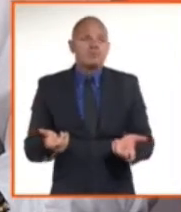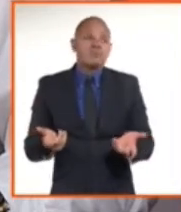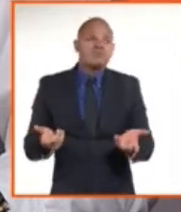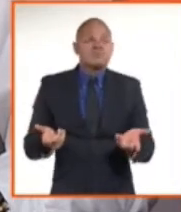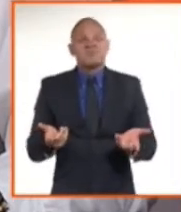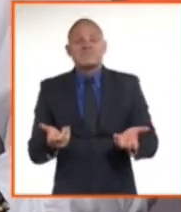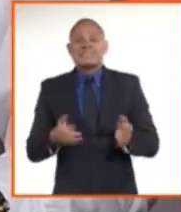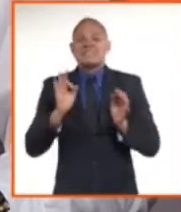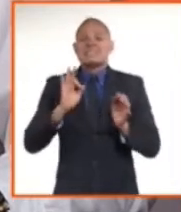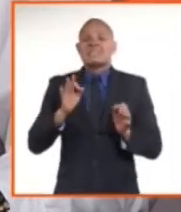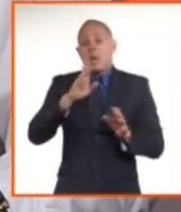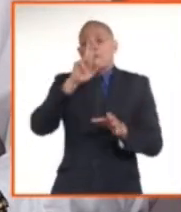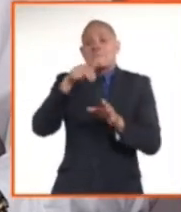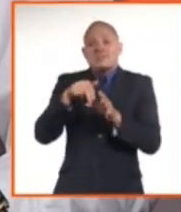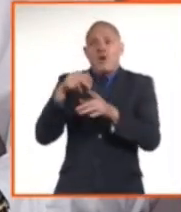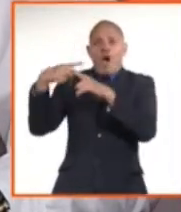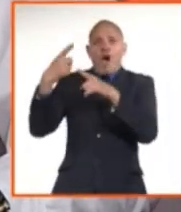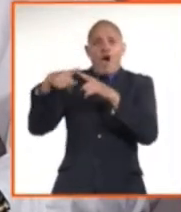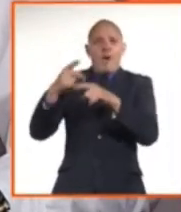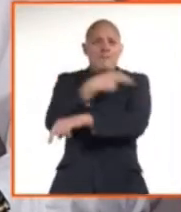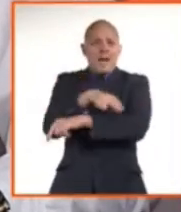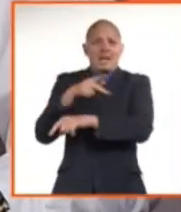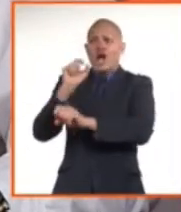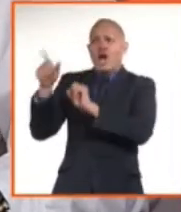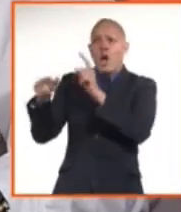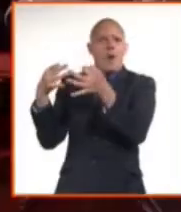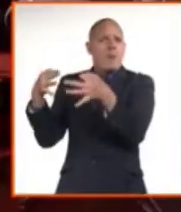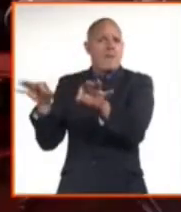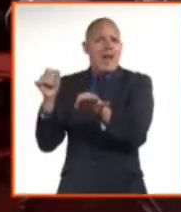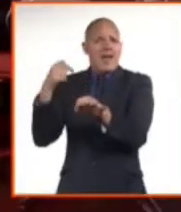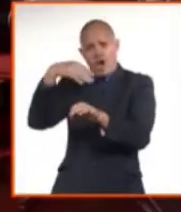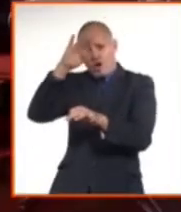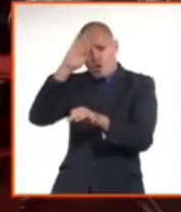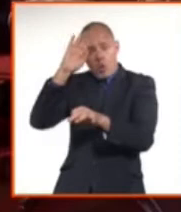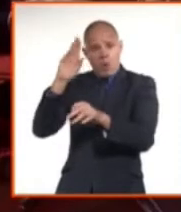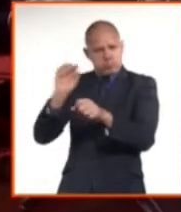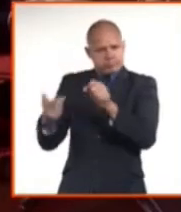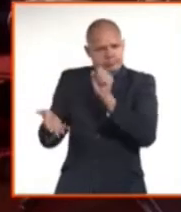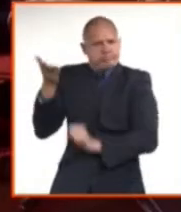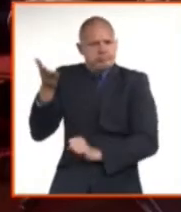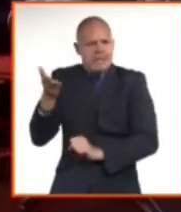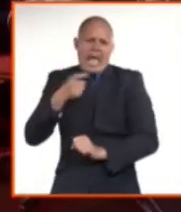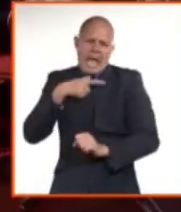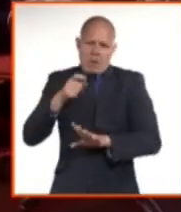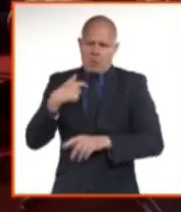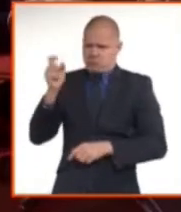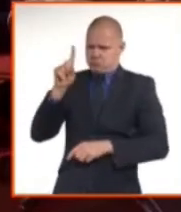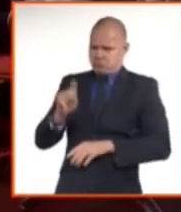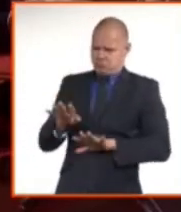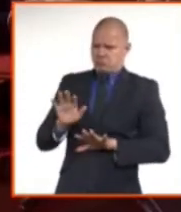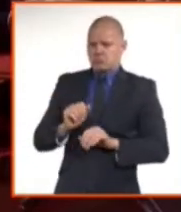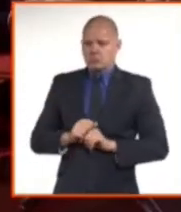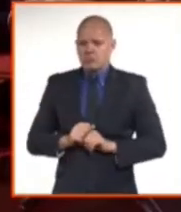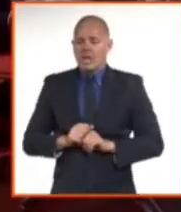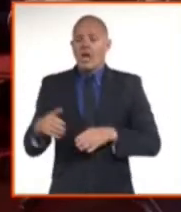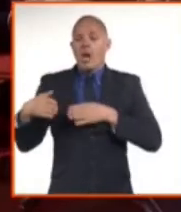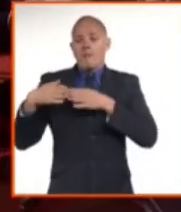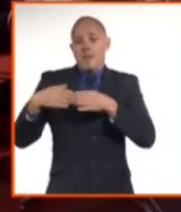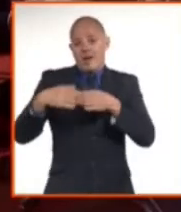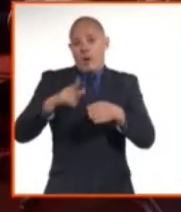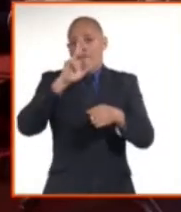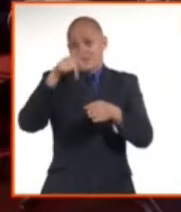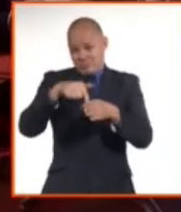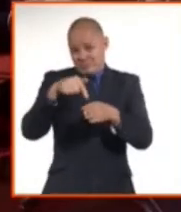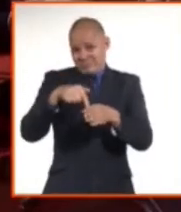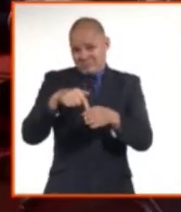precios por encima que los que están en el mercado internacional. Para tener una idea, ministro, un barco de petróleo como los que puede haber entrado